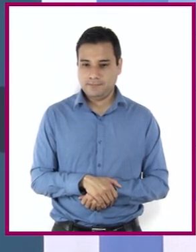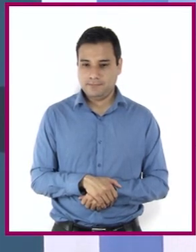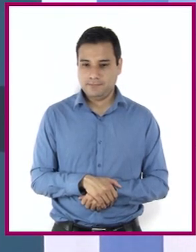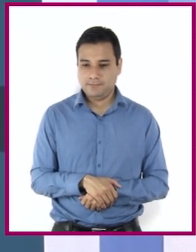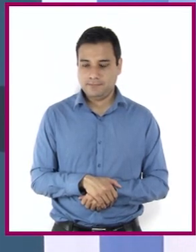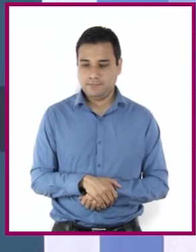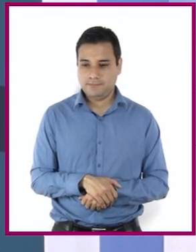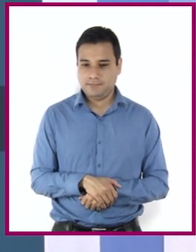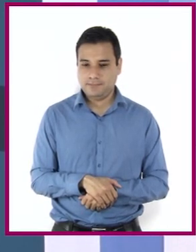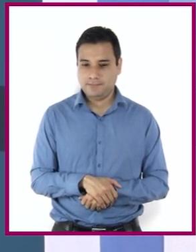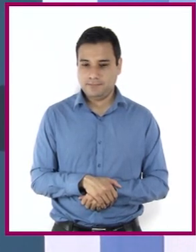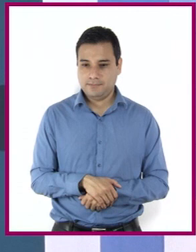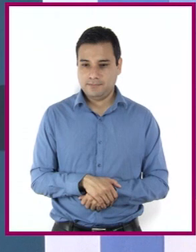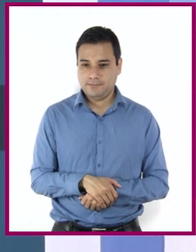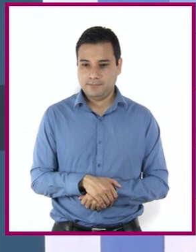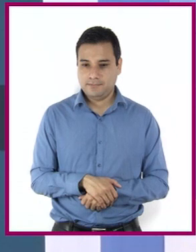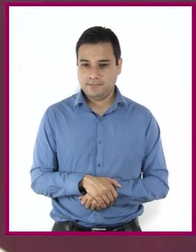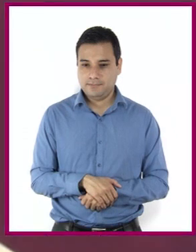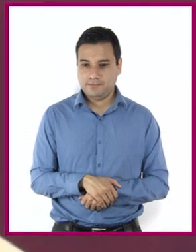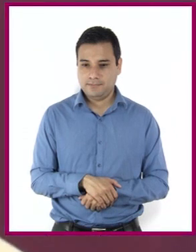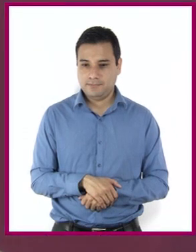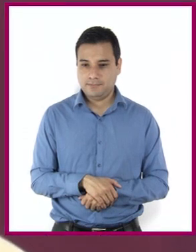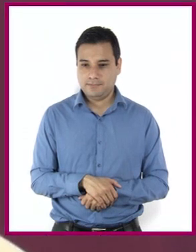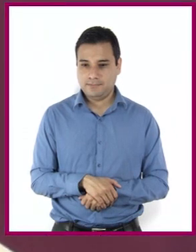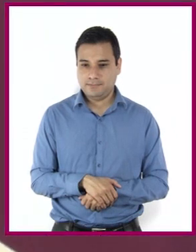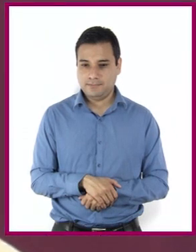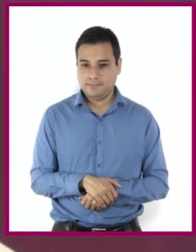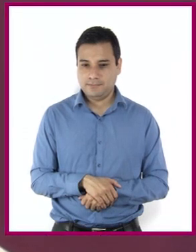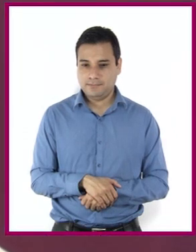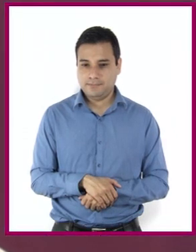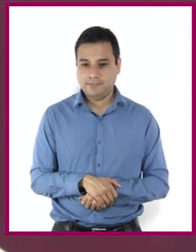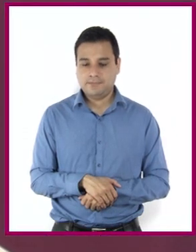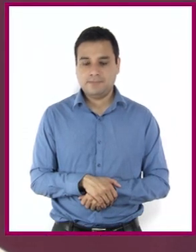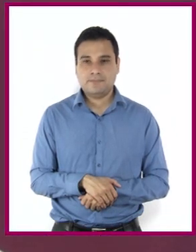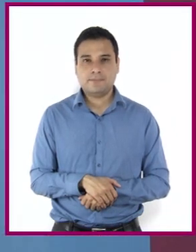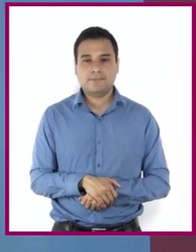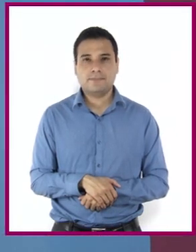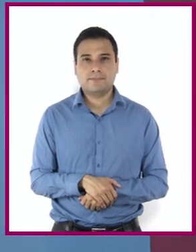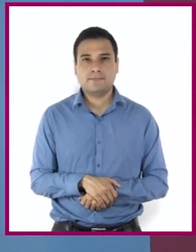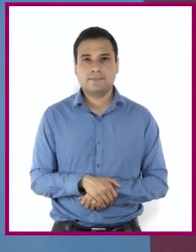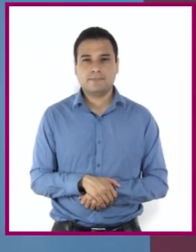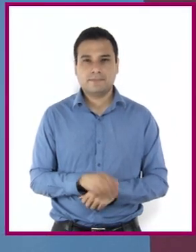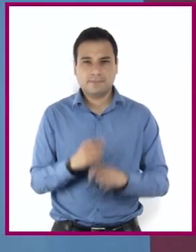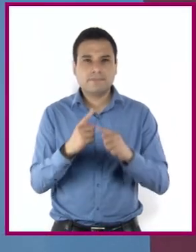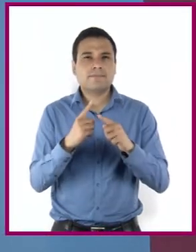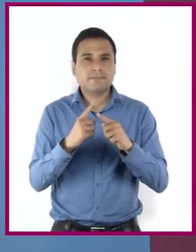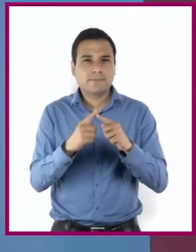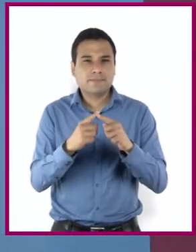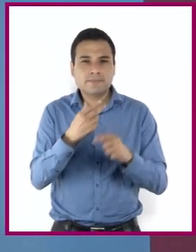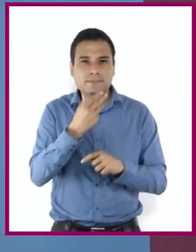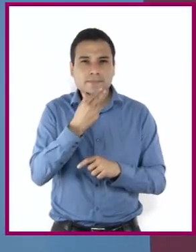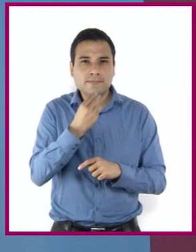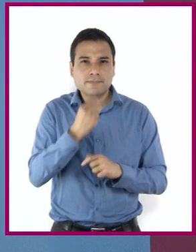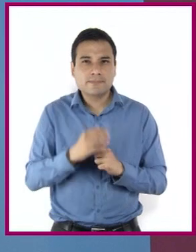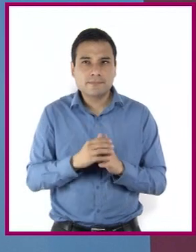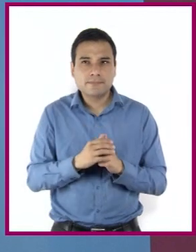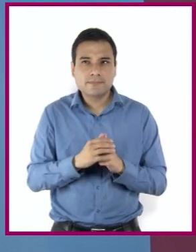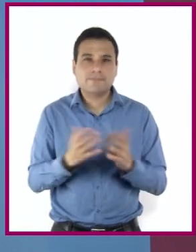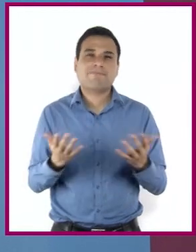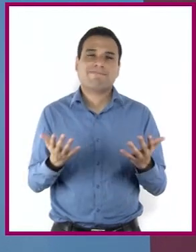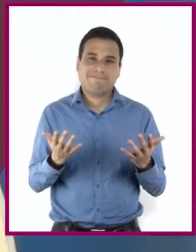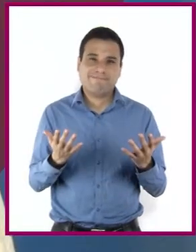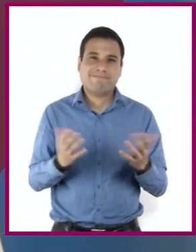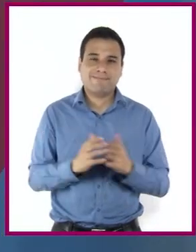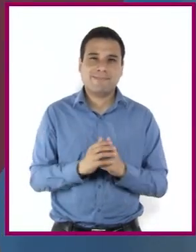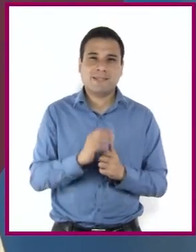lo que dio inicio la Guerra de Reforma. ¿De qué personaje se trata? La respuesta es Ignacio